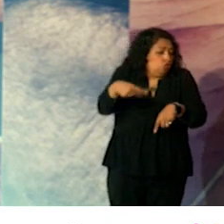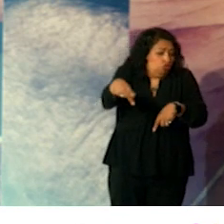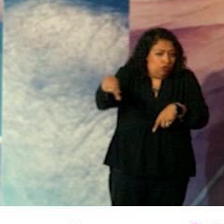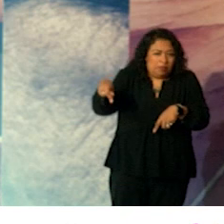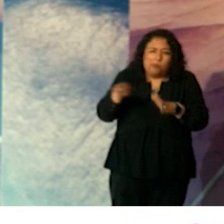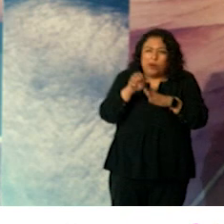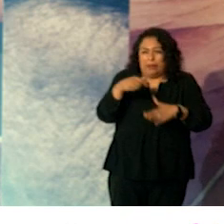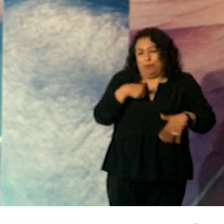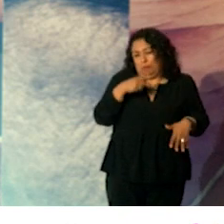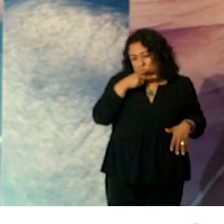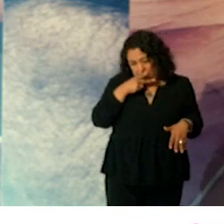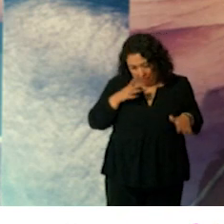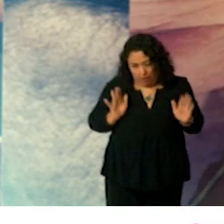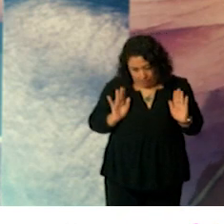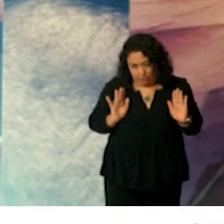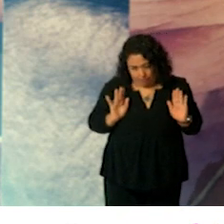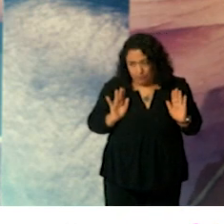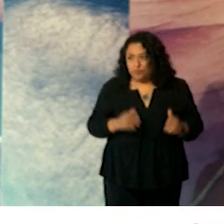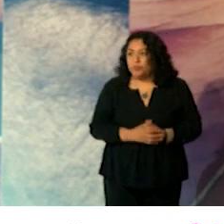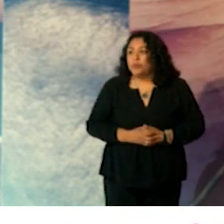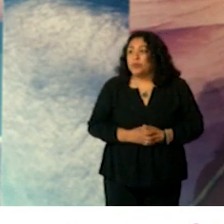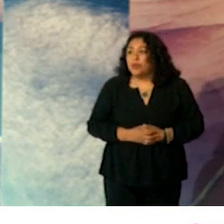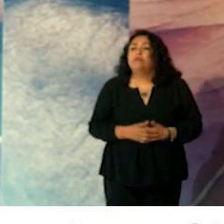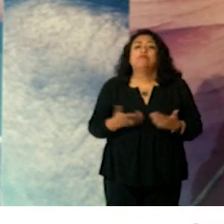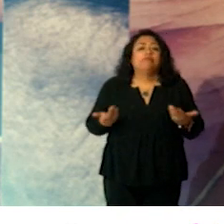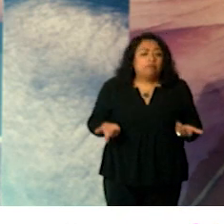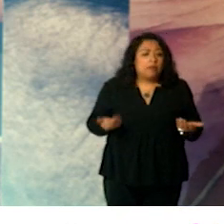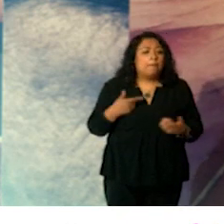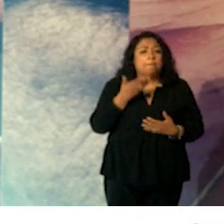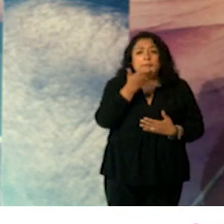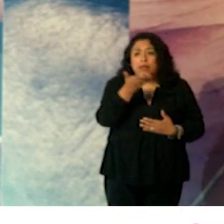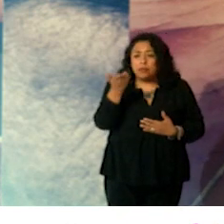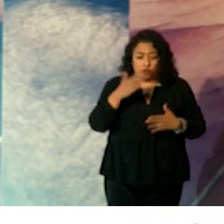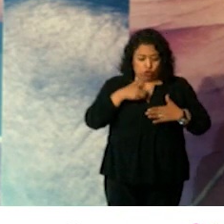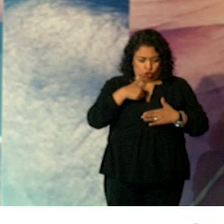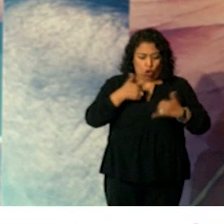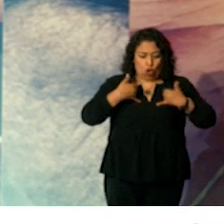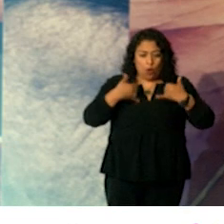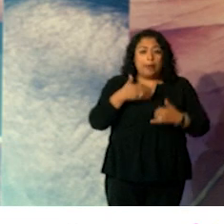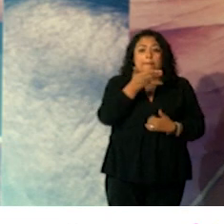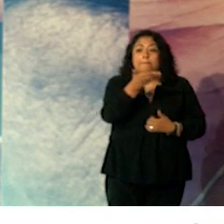respeto a mi papá que lo amo. Entonces, puntualmente, ¿qué le estamos pidiendo como juventudes a las